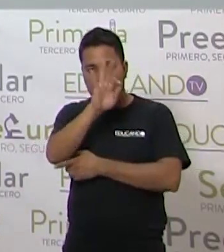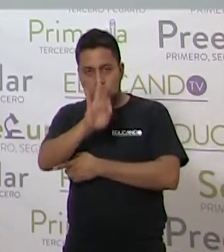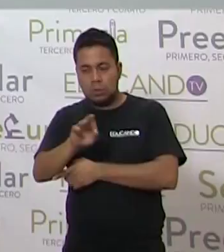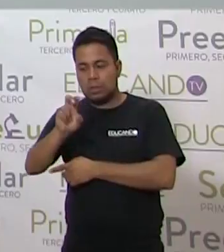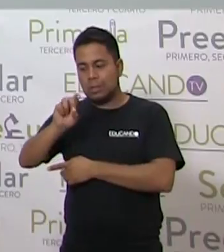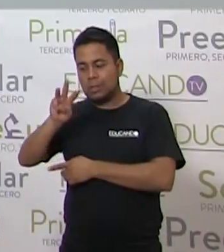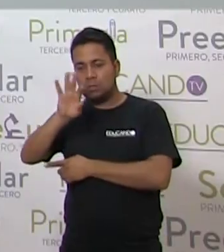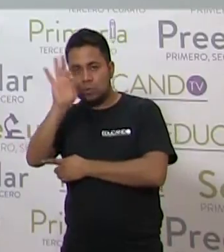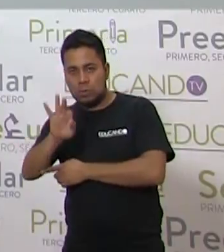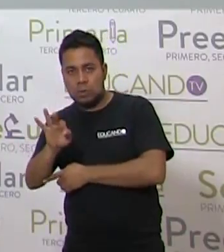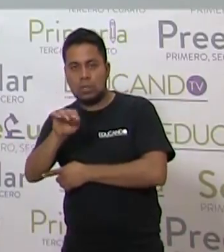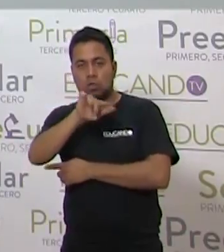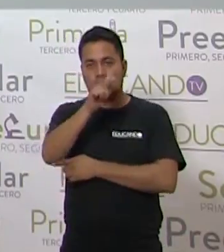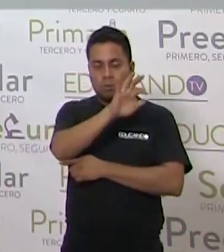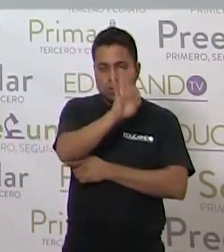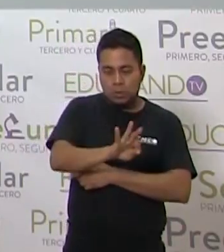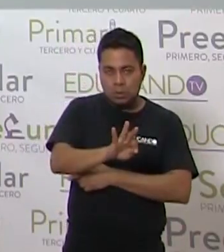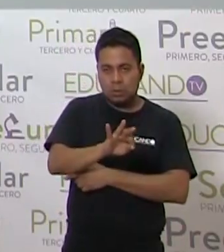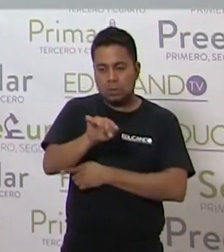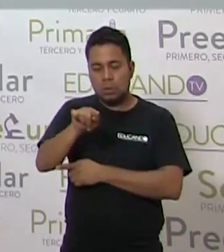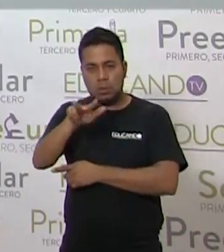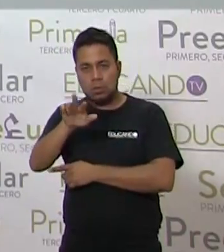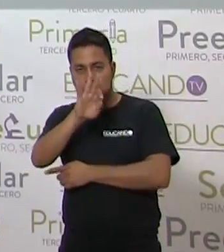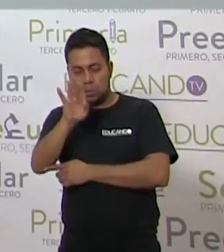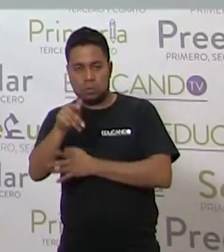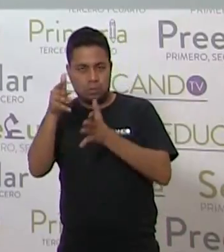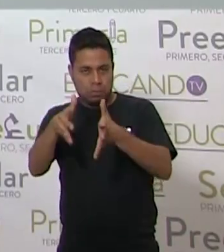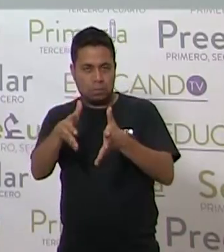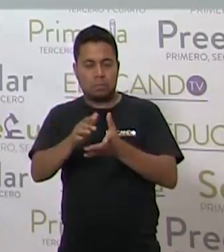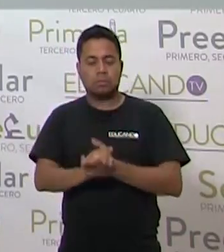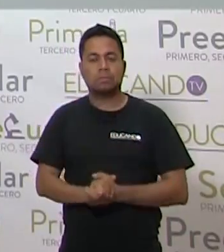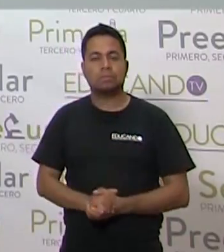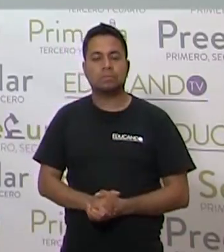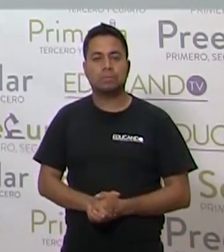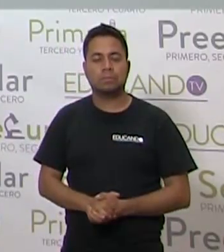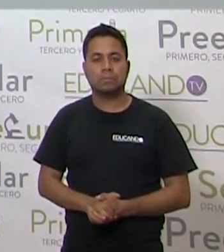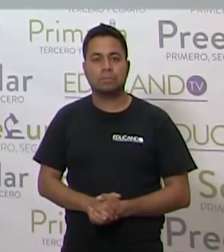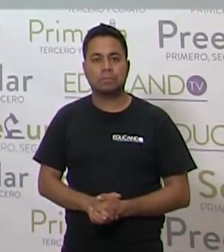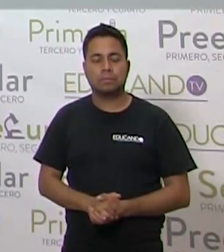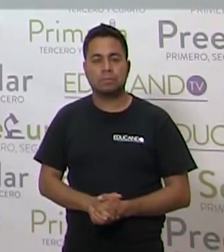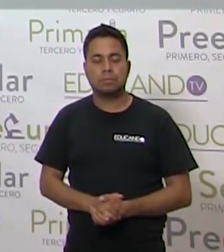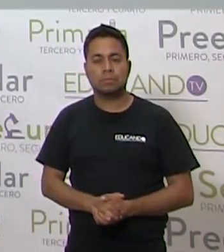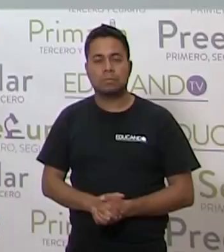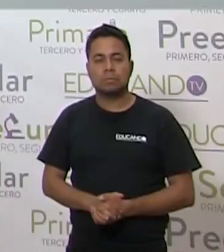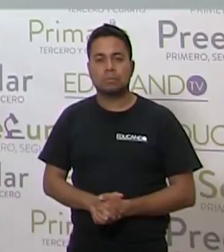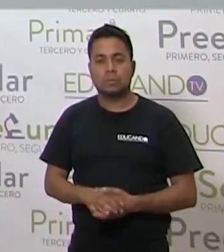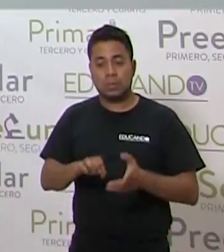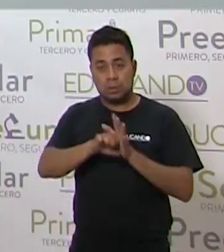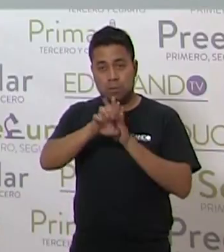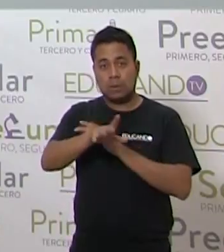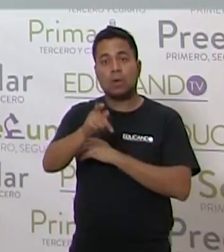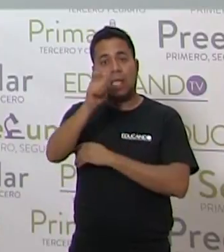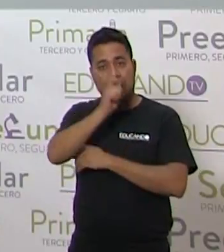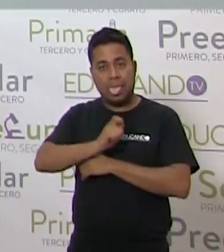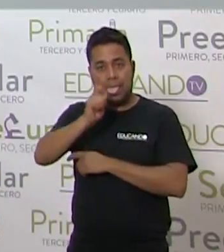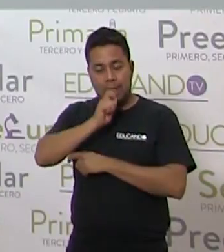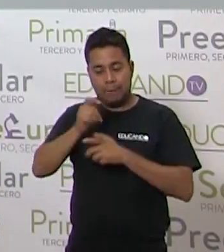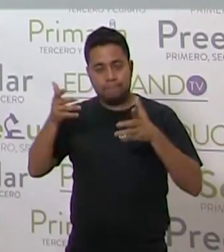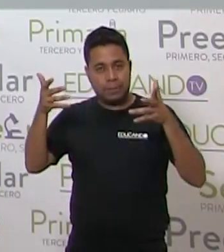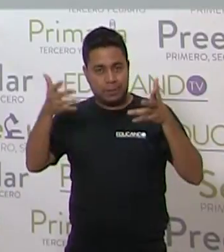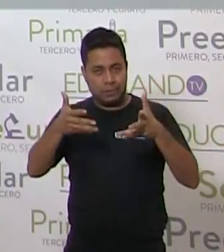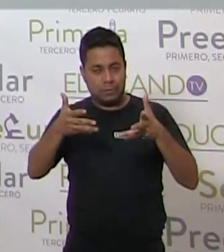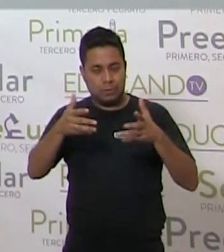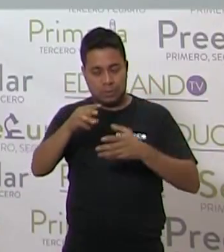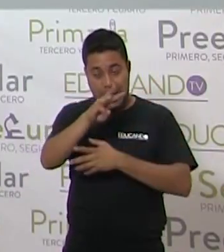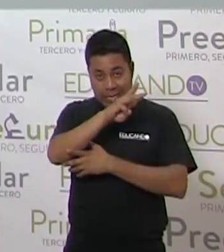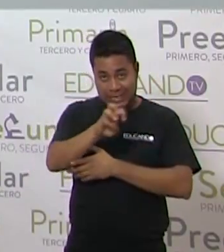33 por acá un 12 por acá y un 18 por acá si si de estas paletas